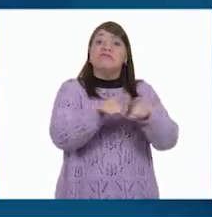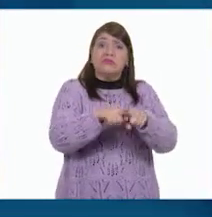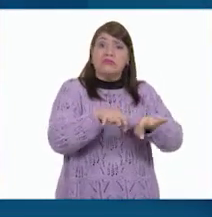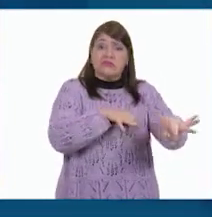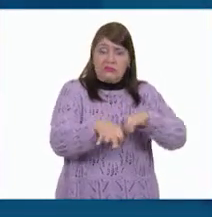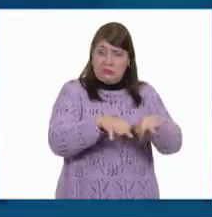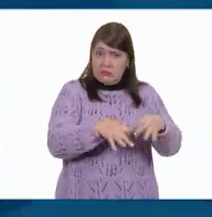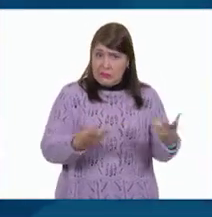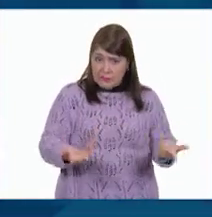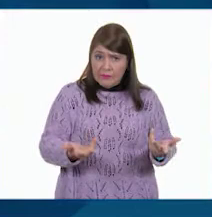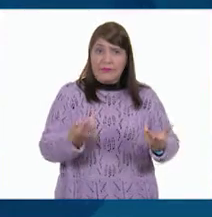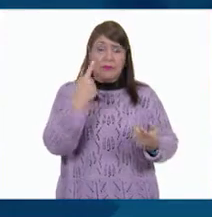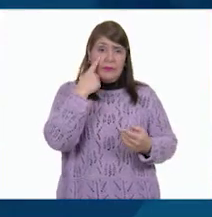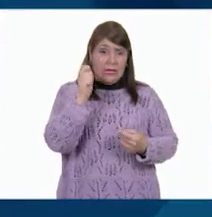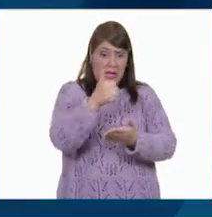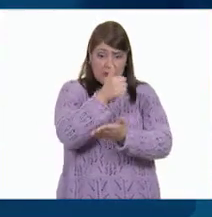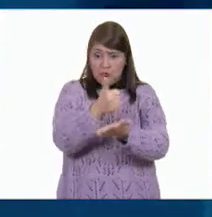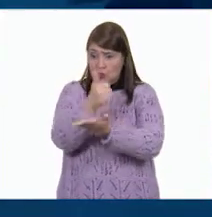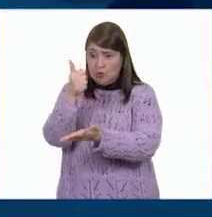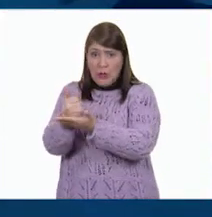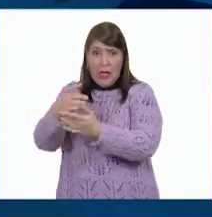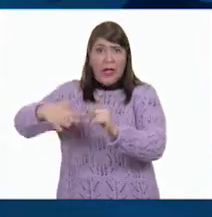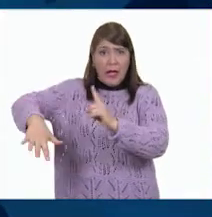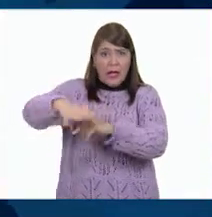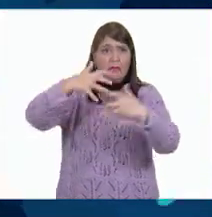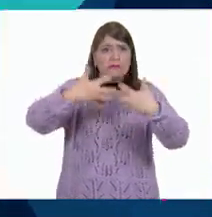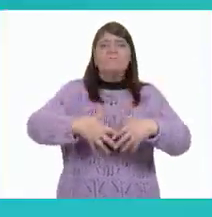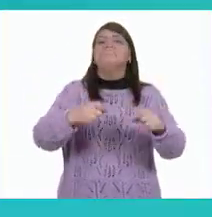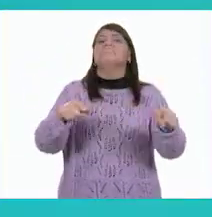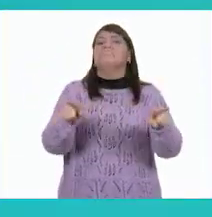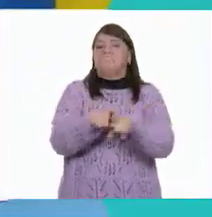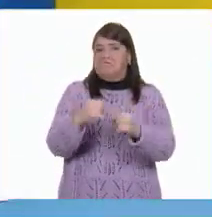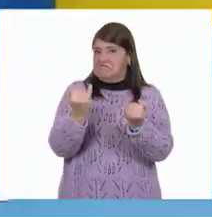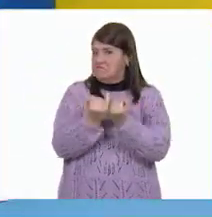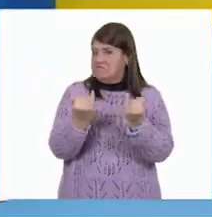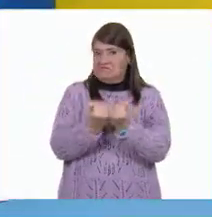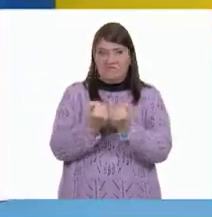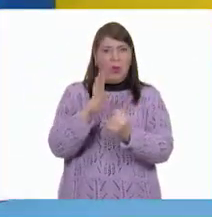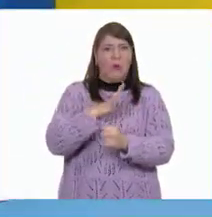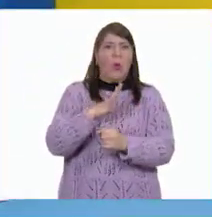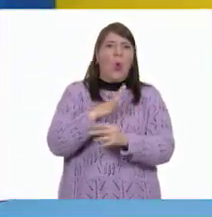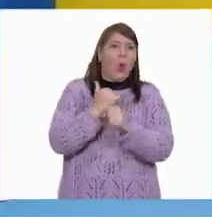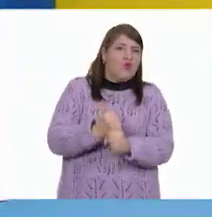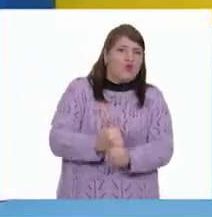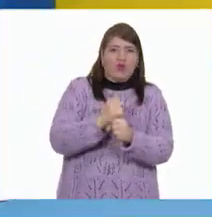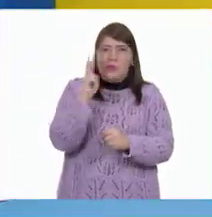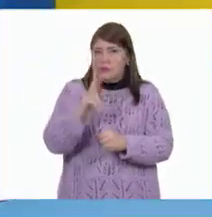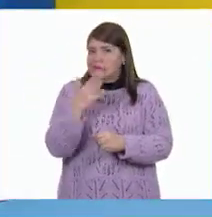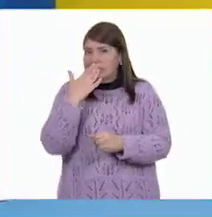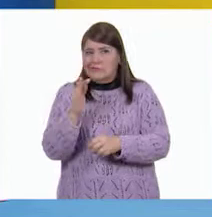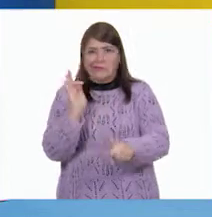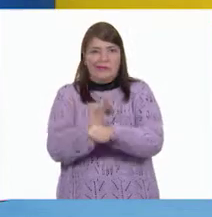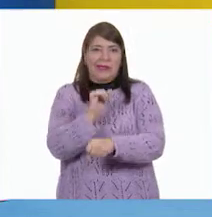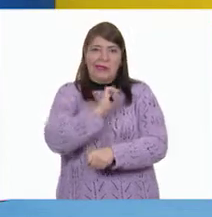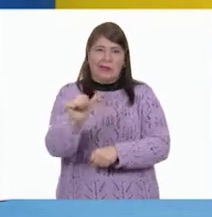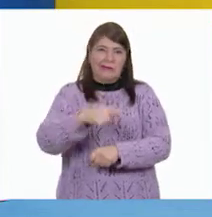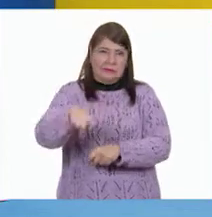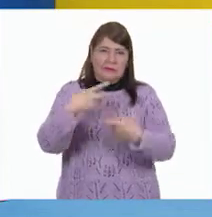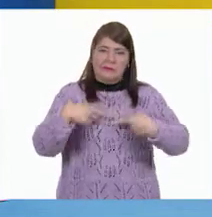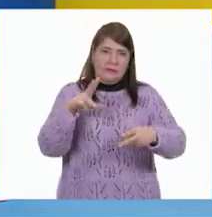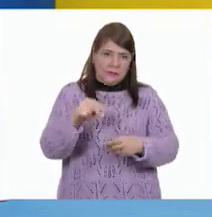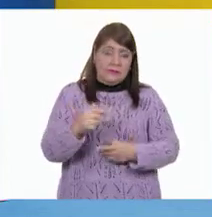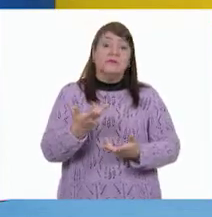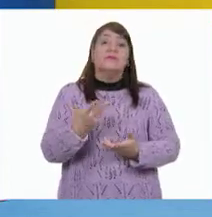Sin duda, en las ciudades y las fábricas también se vivían condiciones poco favorables. Por ejemplo, uno de los